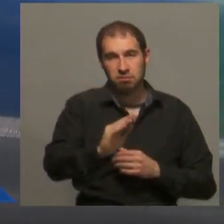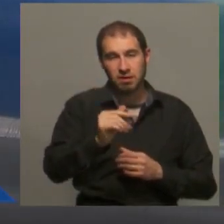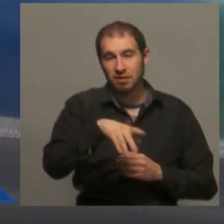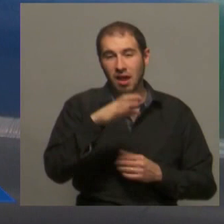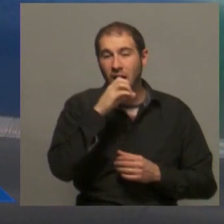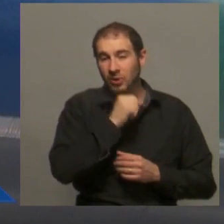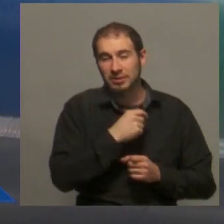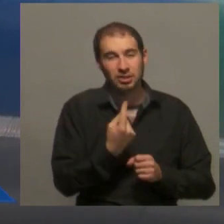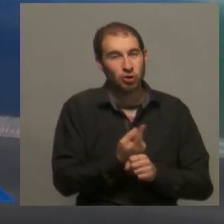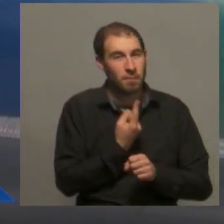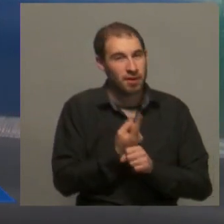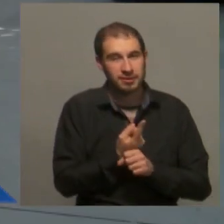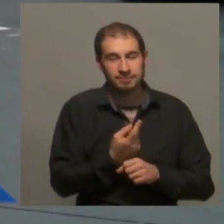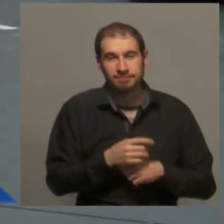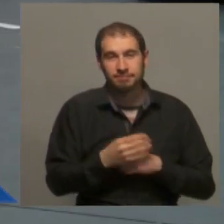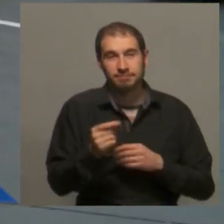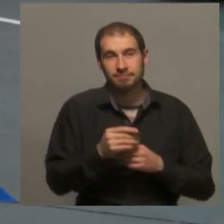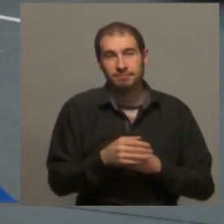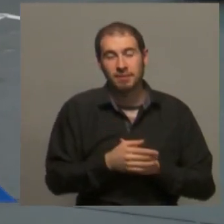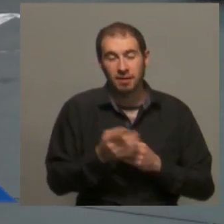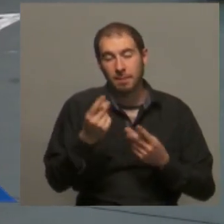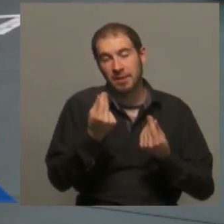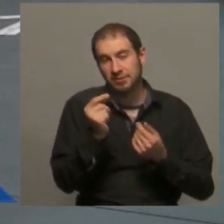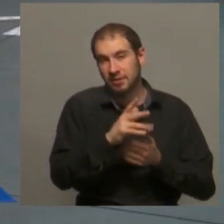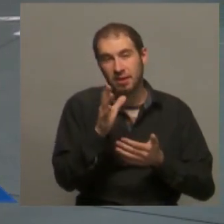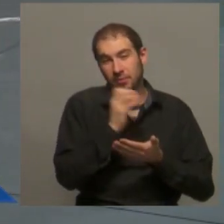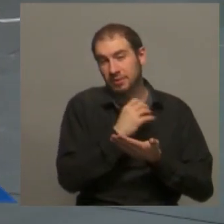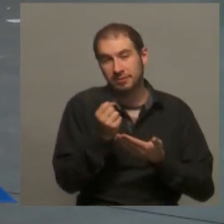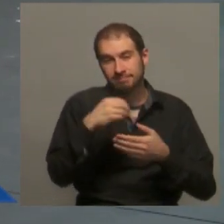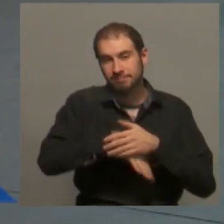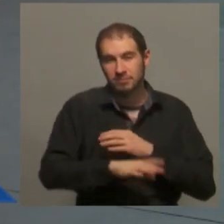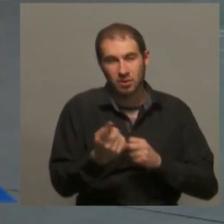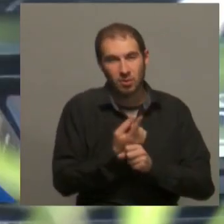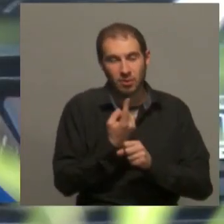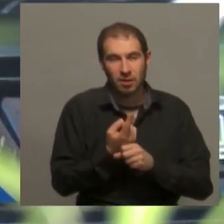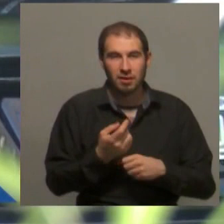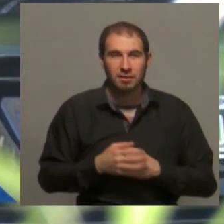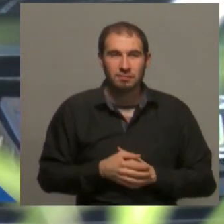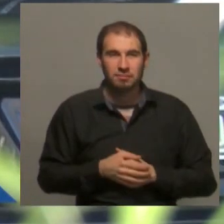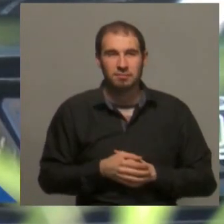soportar este aumento para absorberlo en sus tarifas, están en paritaria.